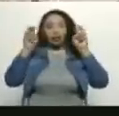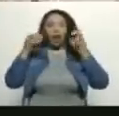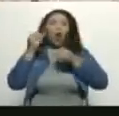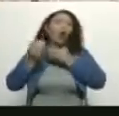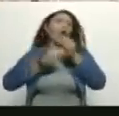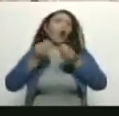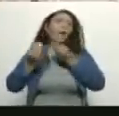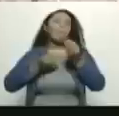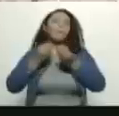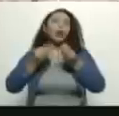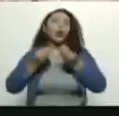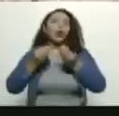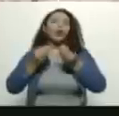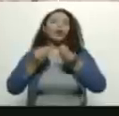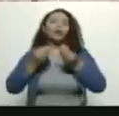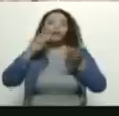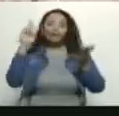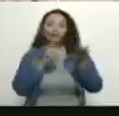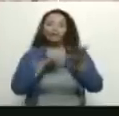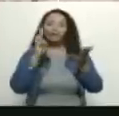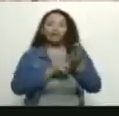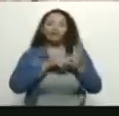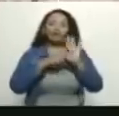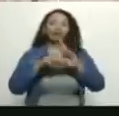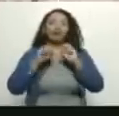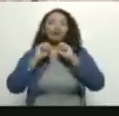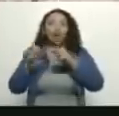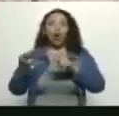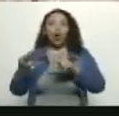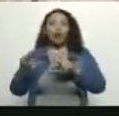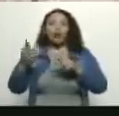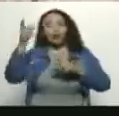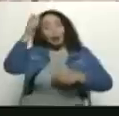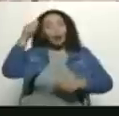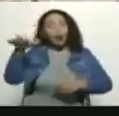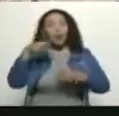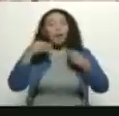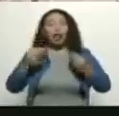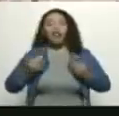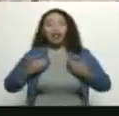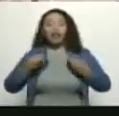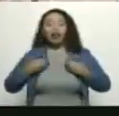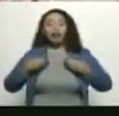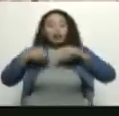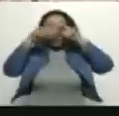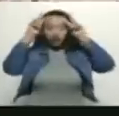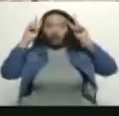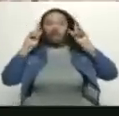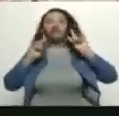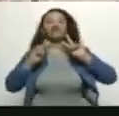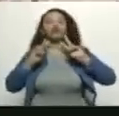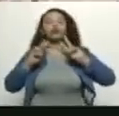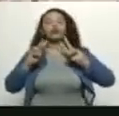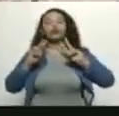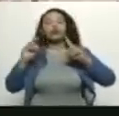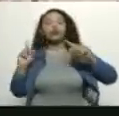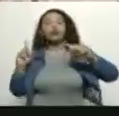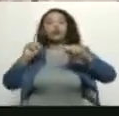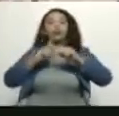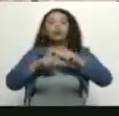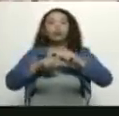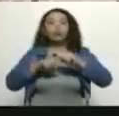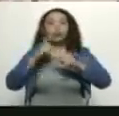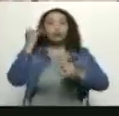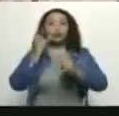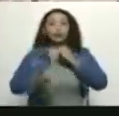lo es la falta de verdaderas oportunidades de nuestros pueblos para que vivan con dignidad, a la que se ha sumado en los últimos